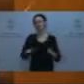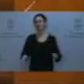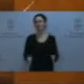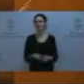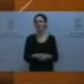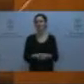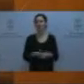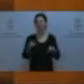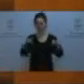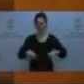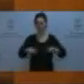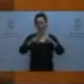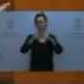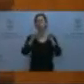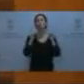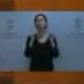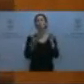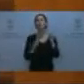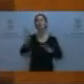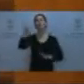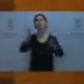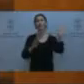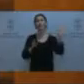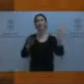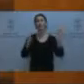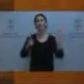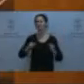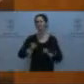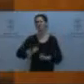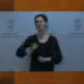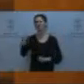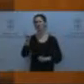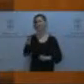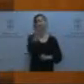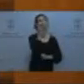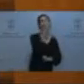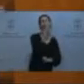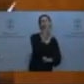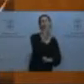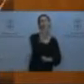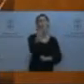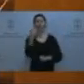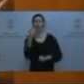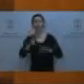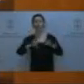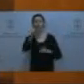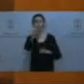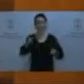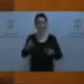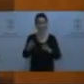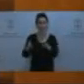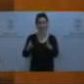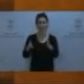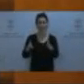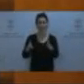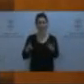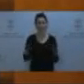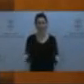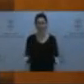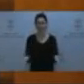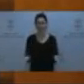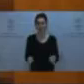Bueno, en Asturias solo se subastan los campanos, 4 al año, 5 al año, depende del río. Y la